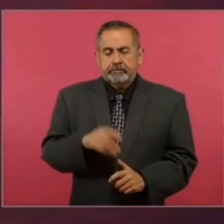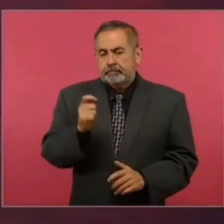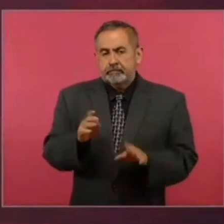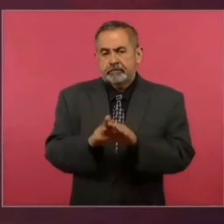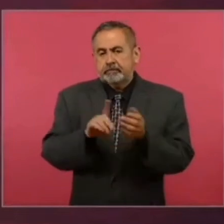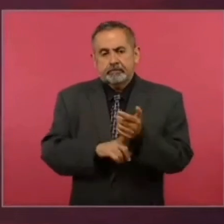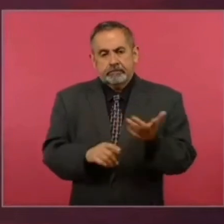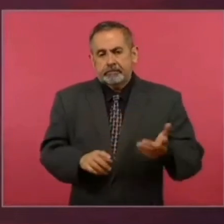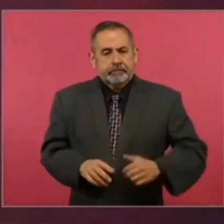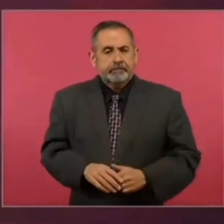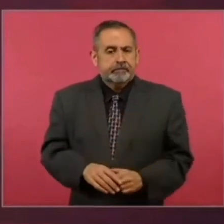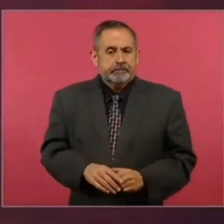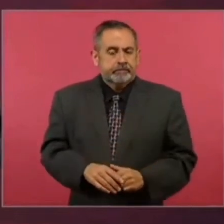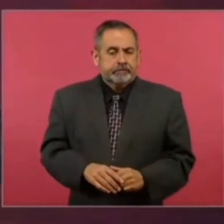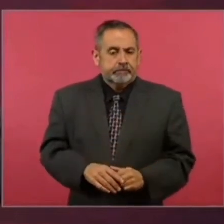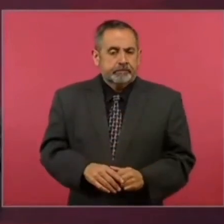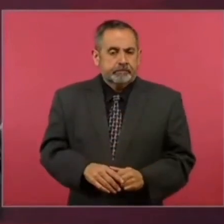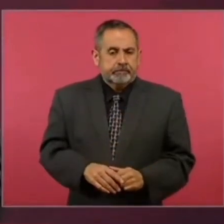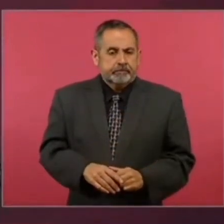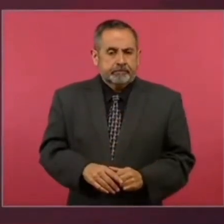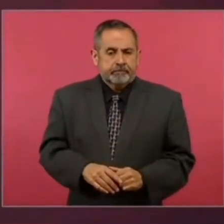Entonces,